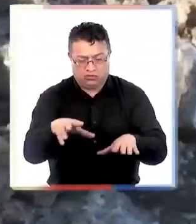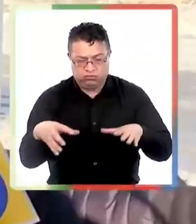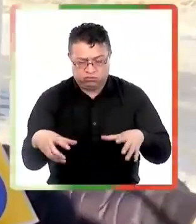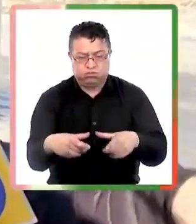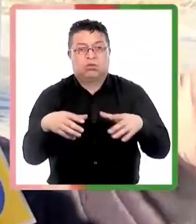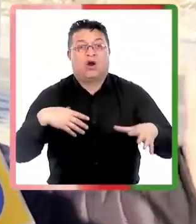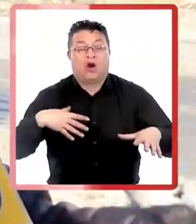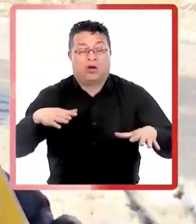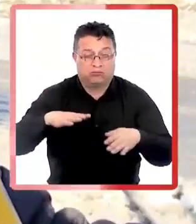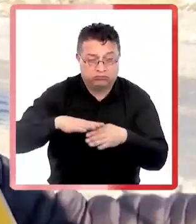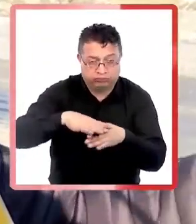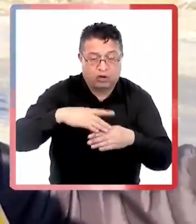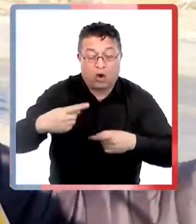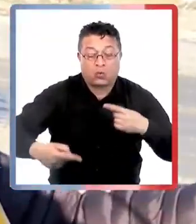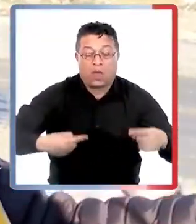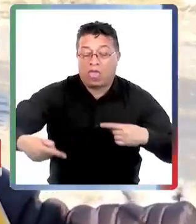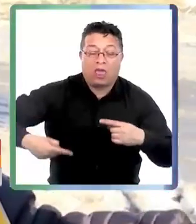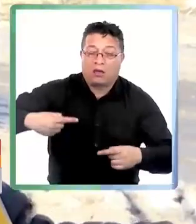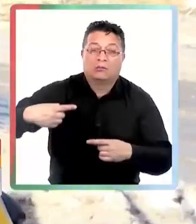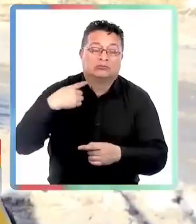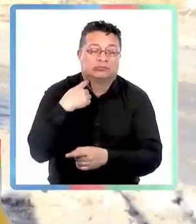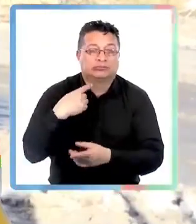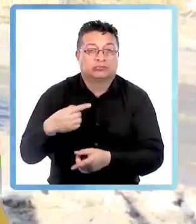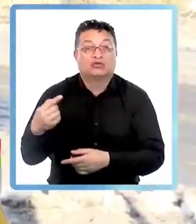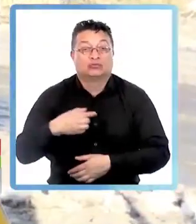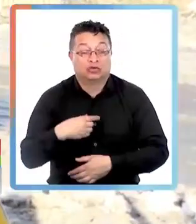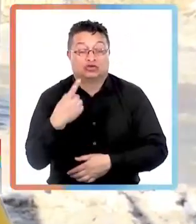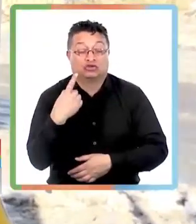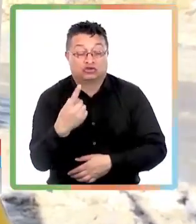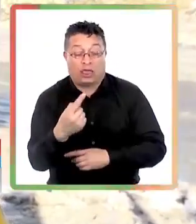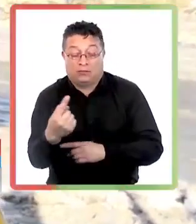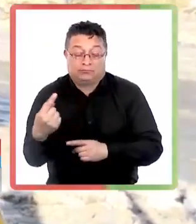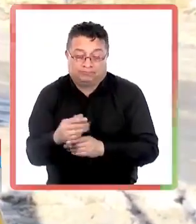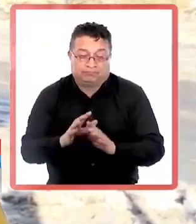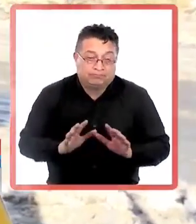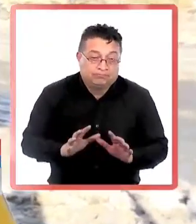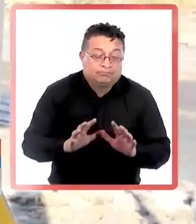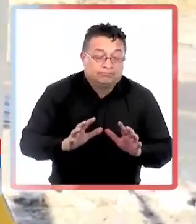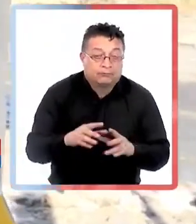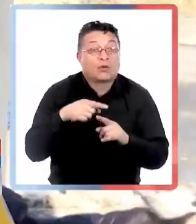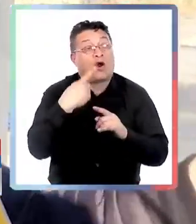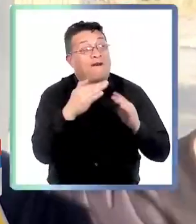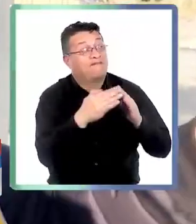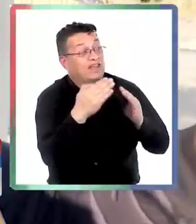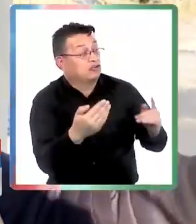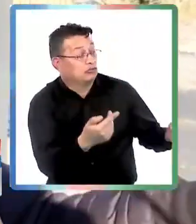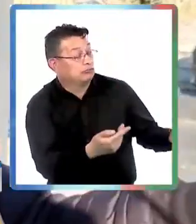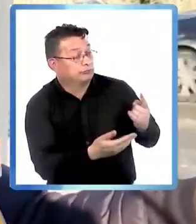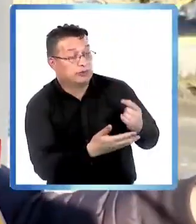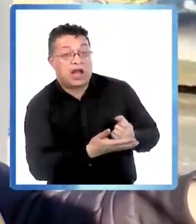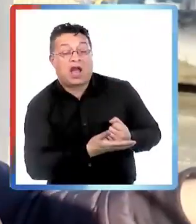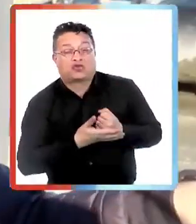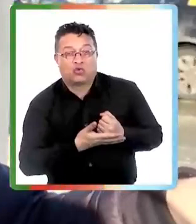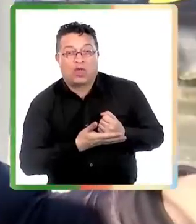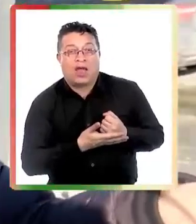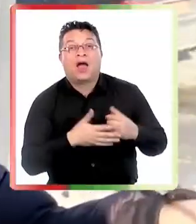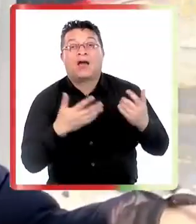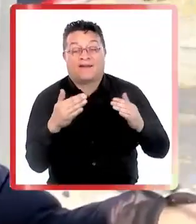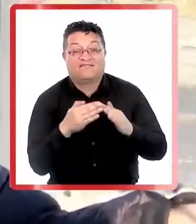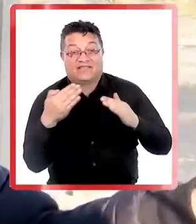cráter y el taxi quedó atrapado con una rueda. Yo sola traté de empujar, no pude. Gracias a Dios paró un vecino.